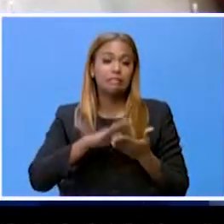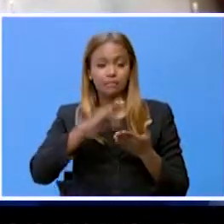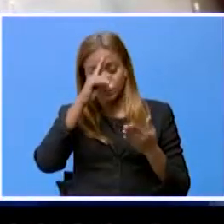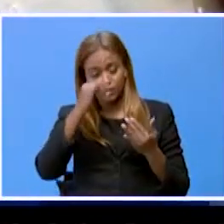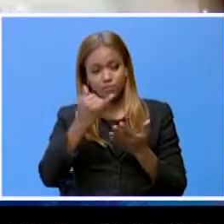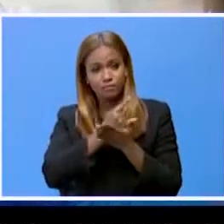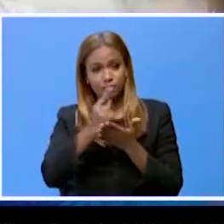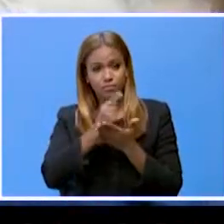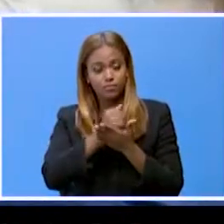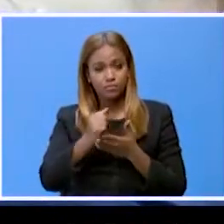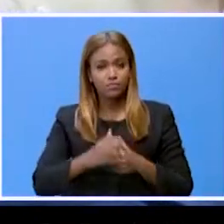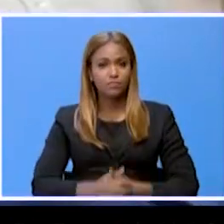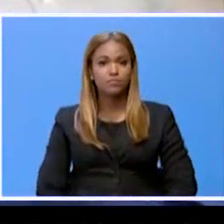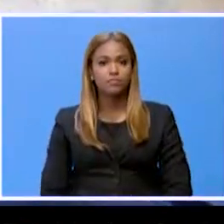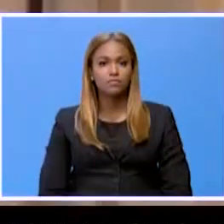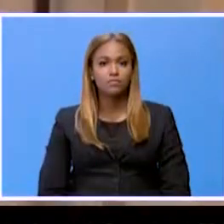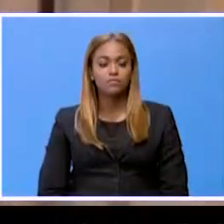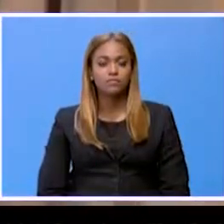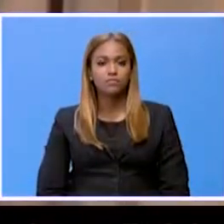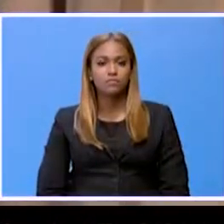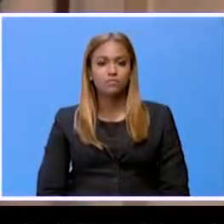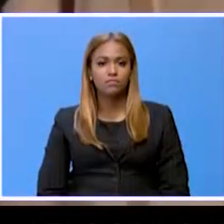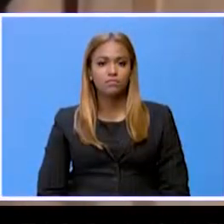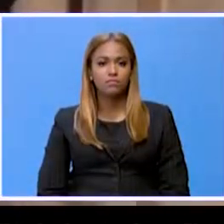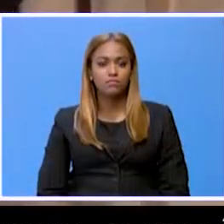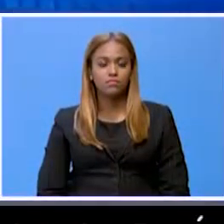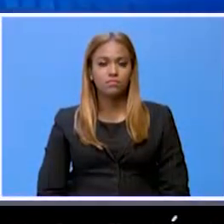de la Semana Santa.